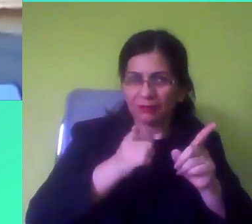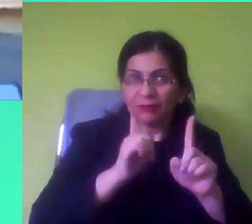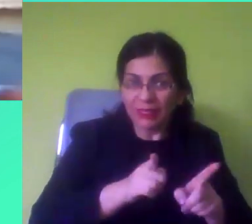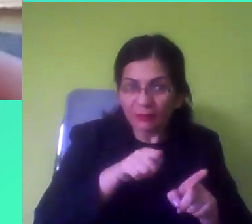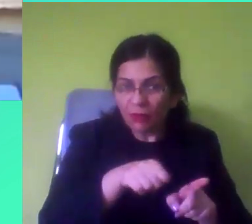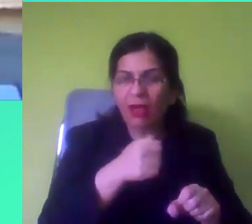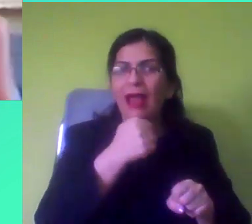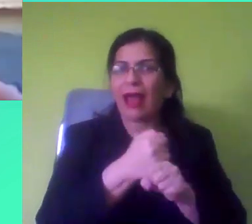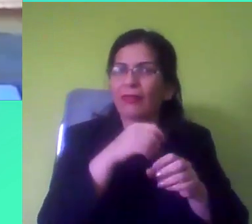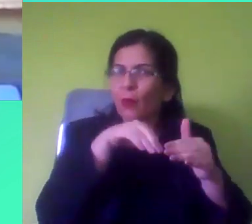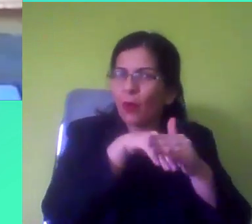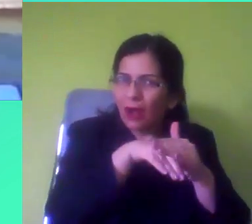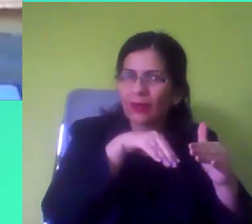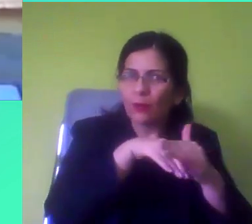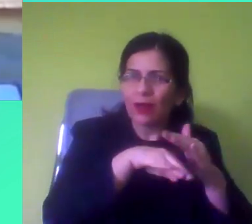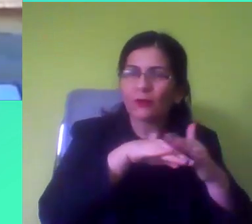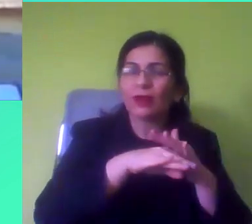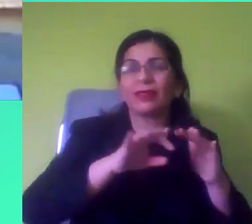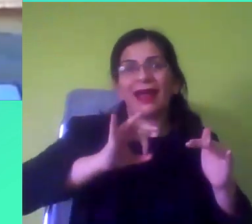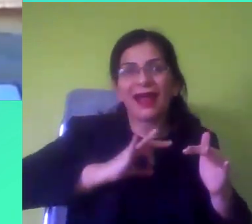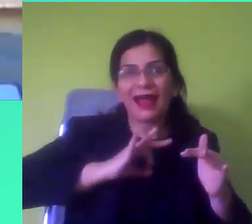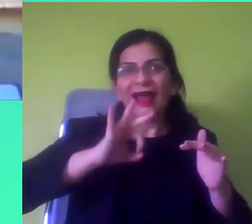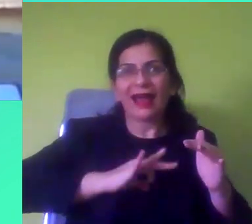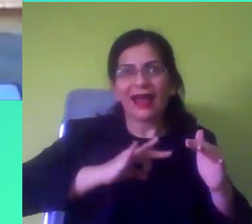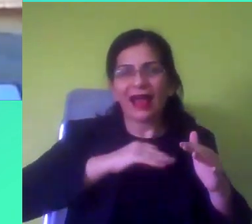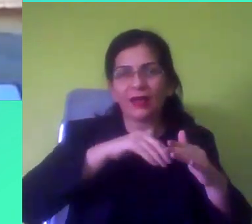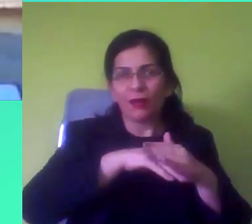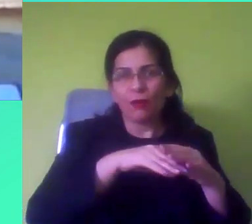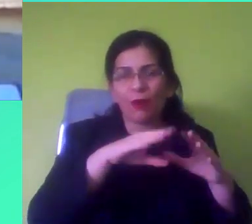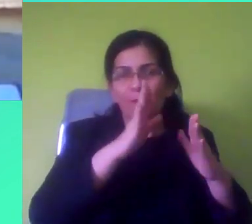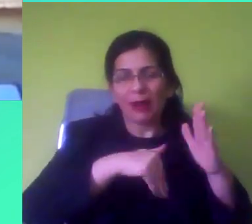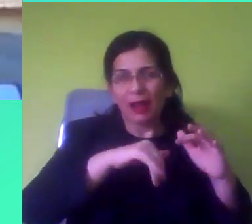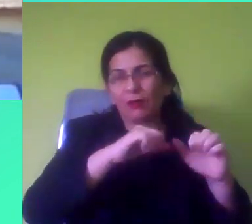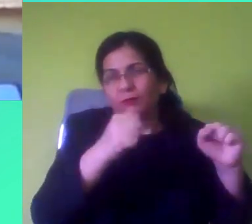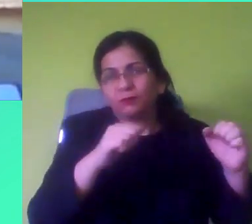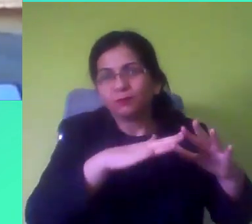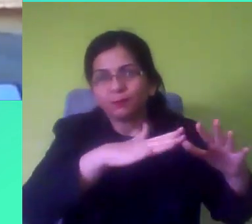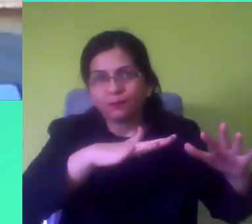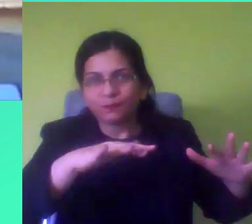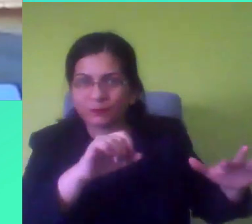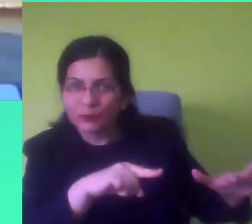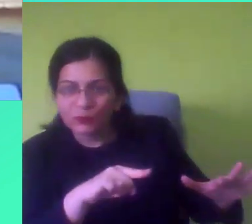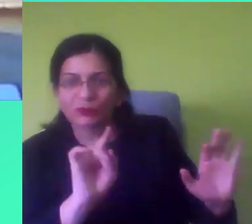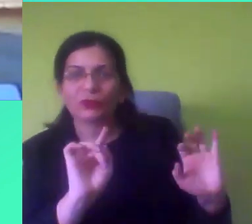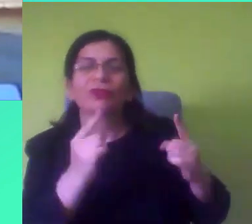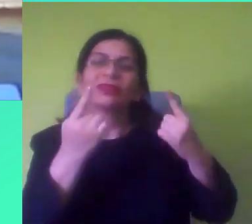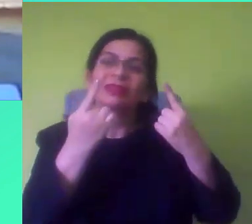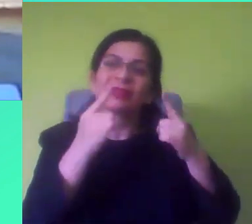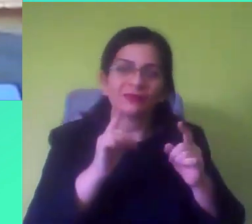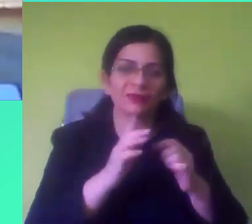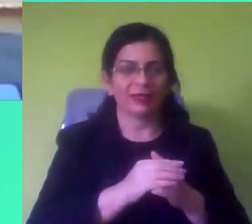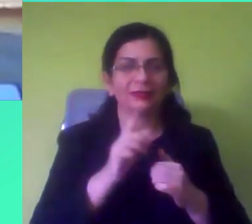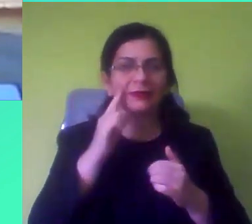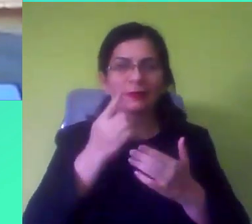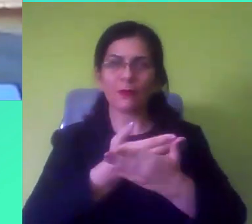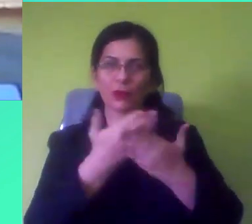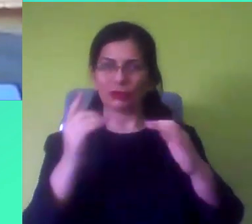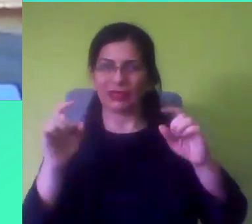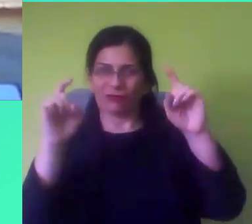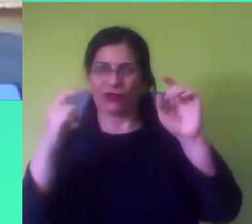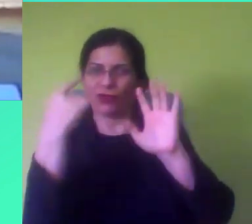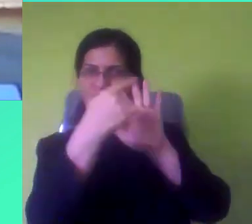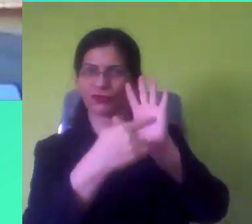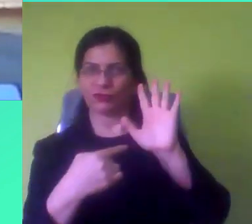poder acumular nevada tras nevada. Pero si estamos en zonas más secas, que es yéndose hacia la derecha en este